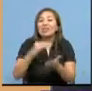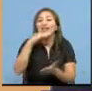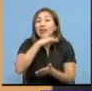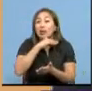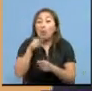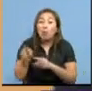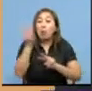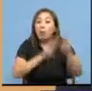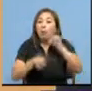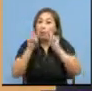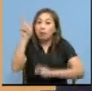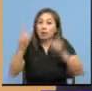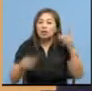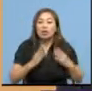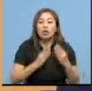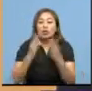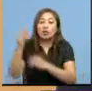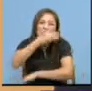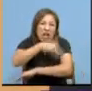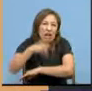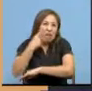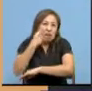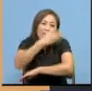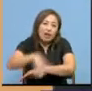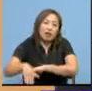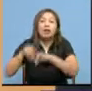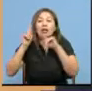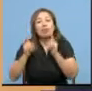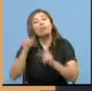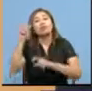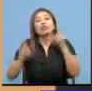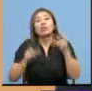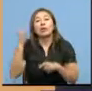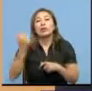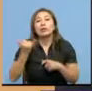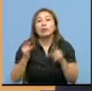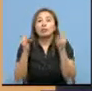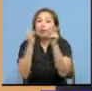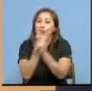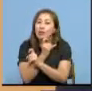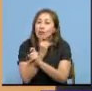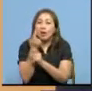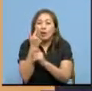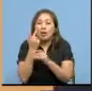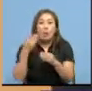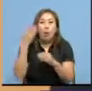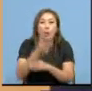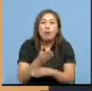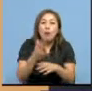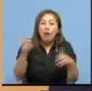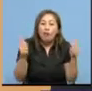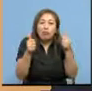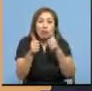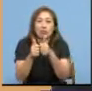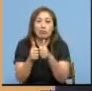en situación de calle y personas vulnerables que están con problemas de generalmente lo que hacemos es todo lo que es la contención